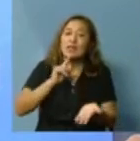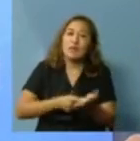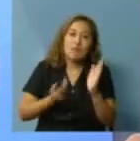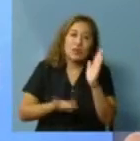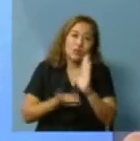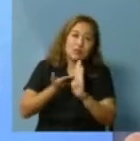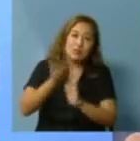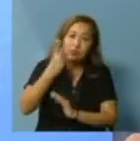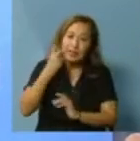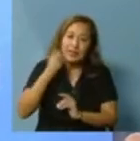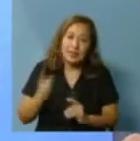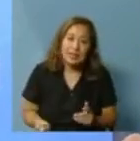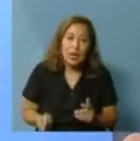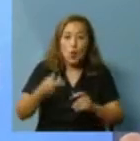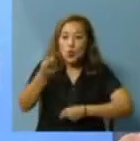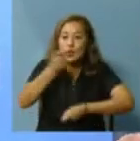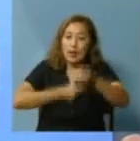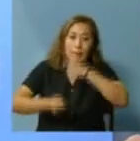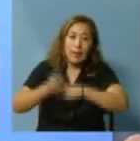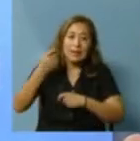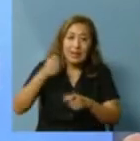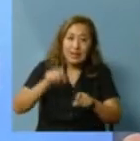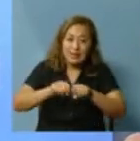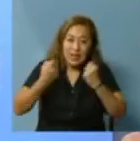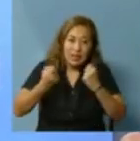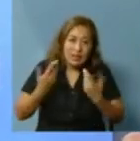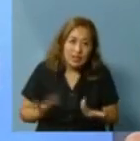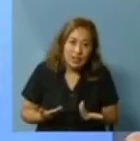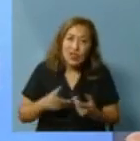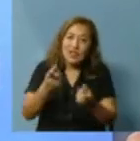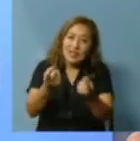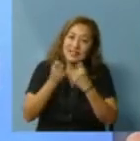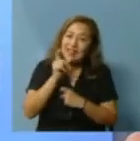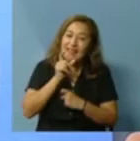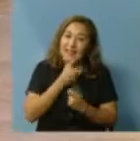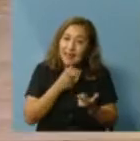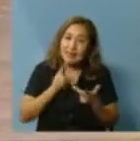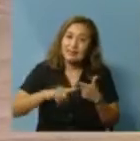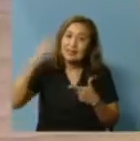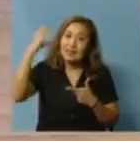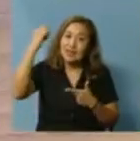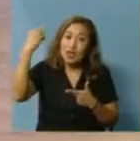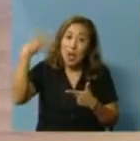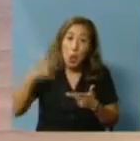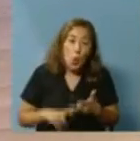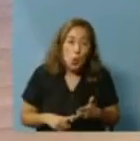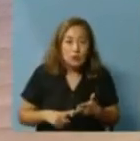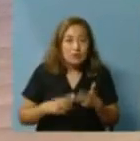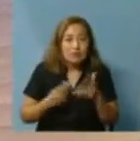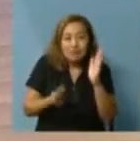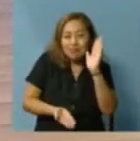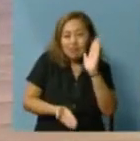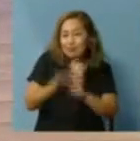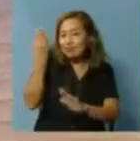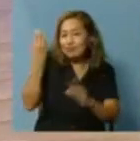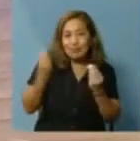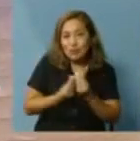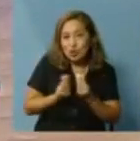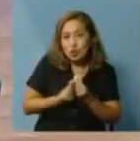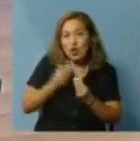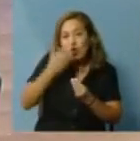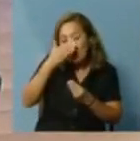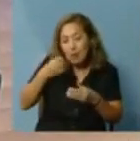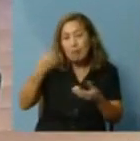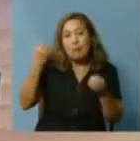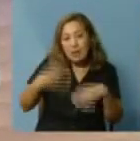energética una panadería funcionan si no es con gas funciona con energía eléctrica y esto está muy alto el costo una vez que